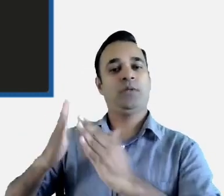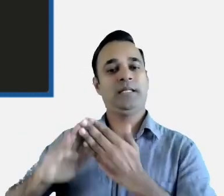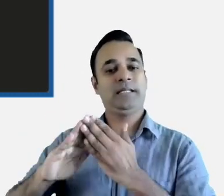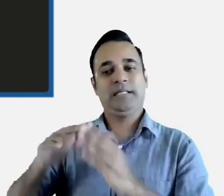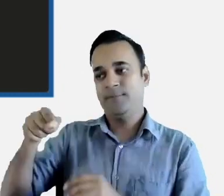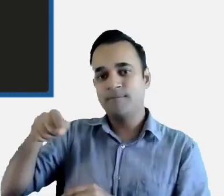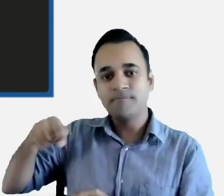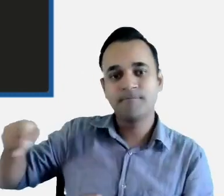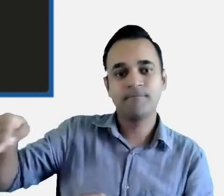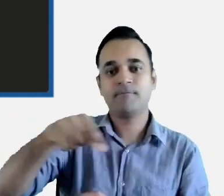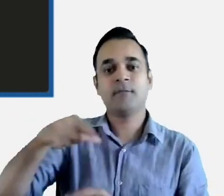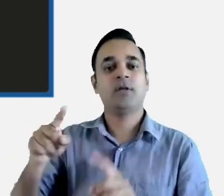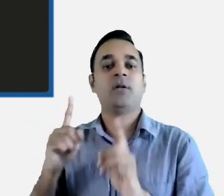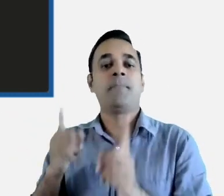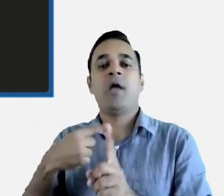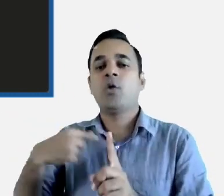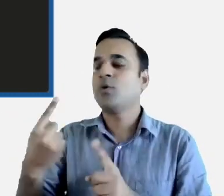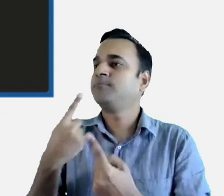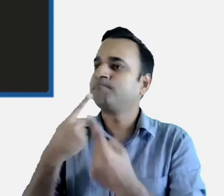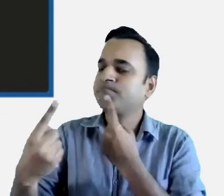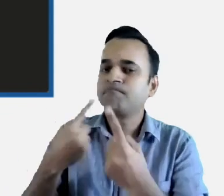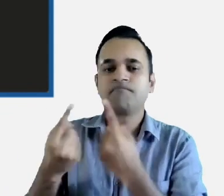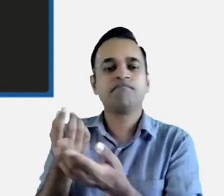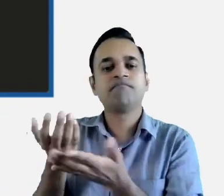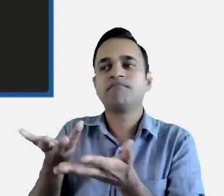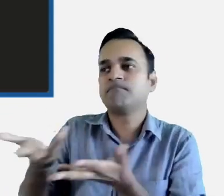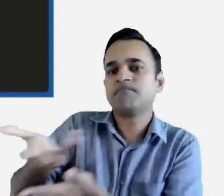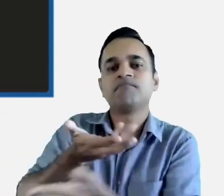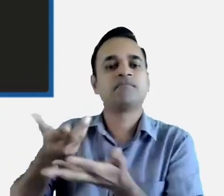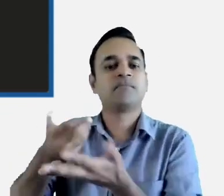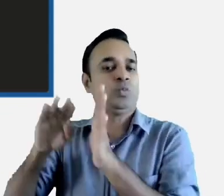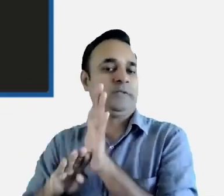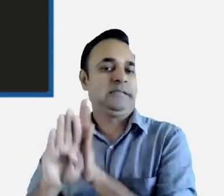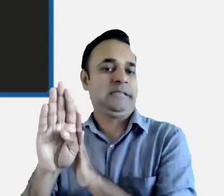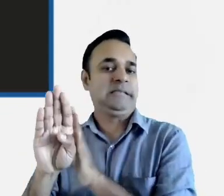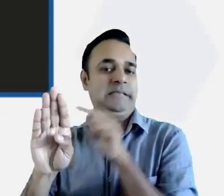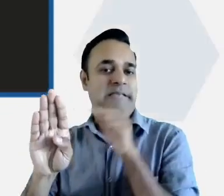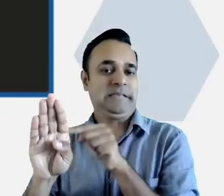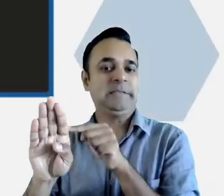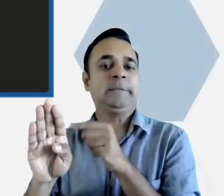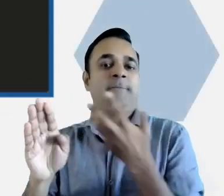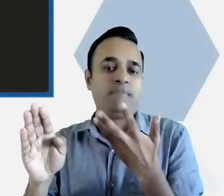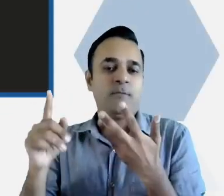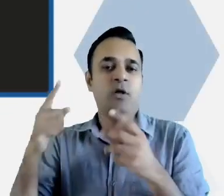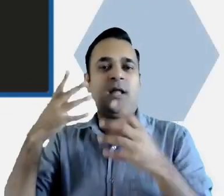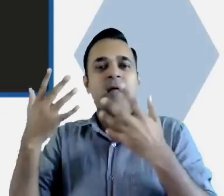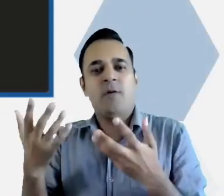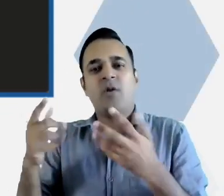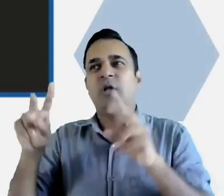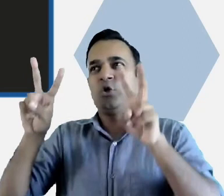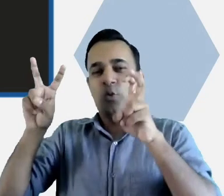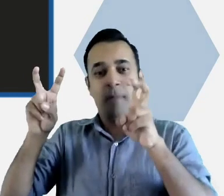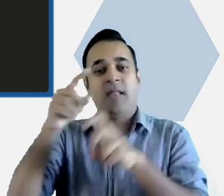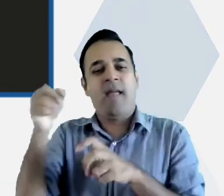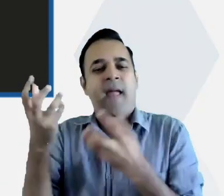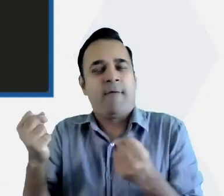complejo entender el nivel de riesgo y es complejo de entender el nivel de la solución. Ambos aspectos